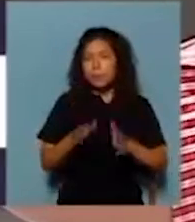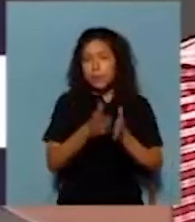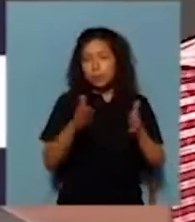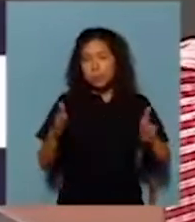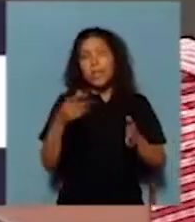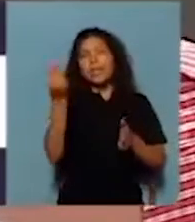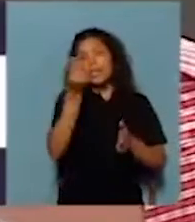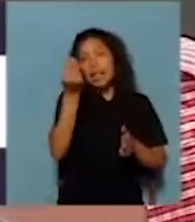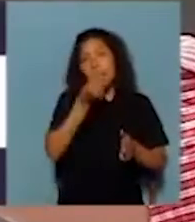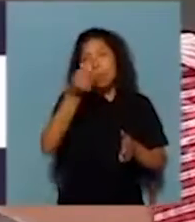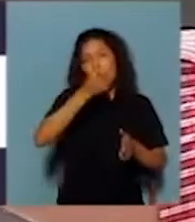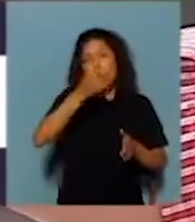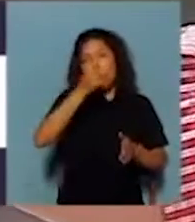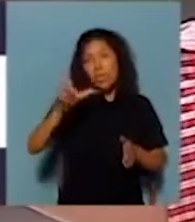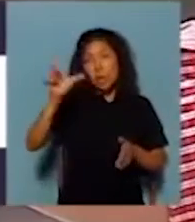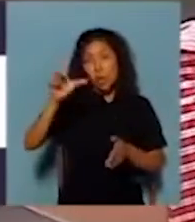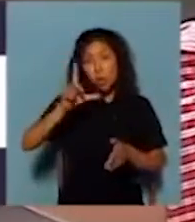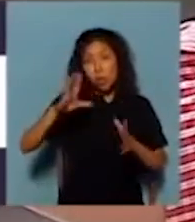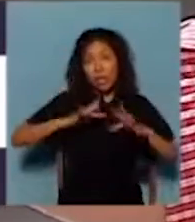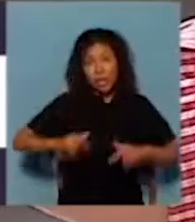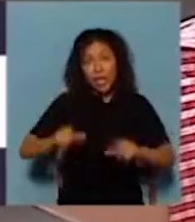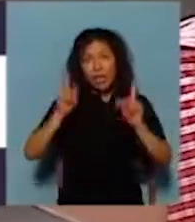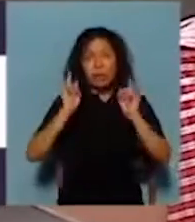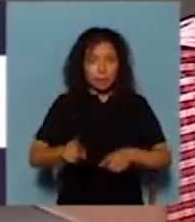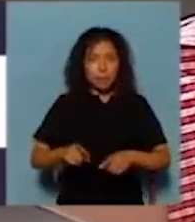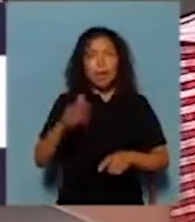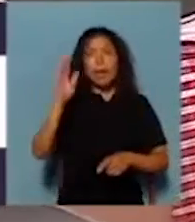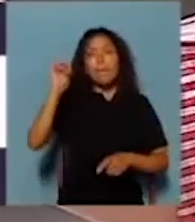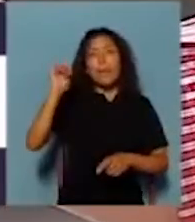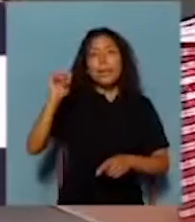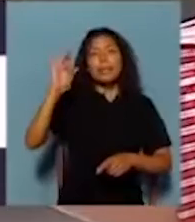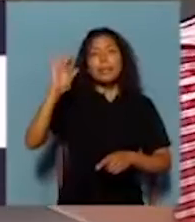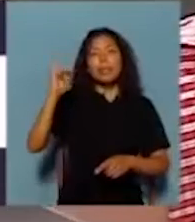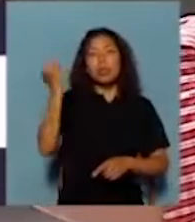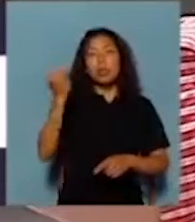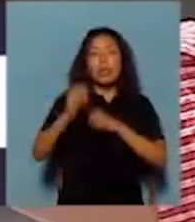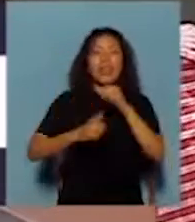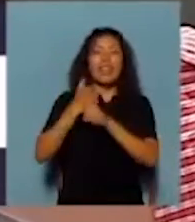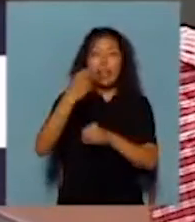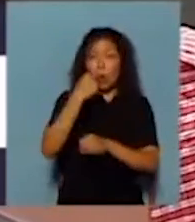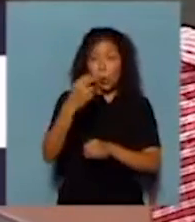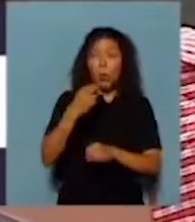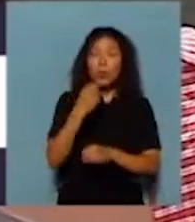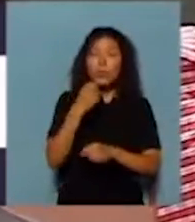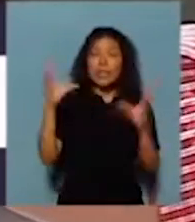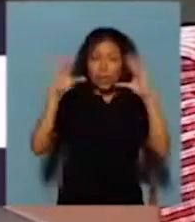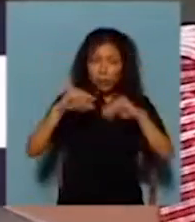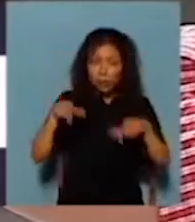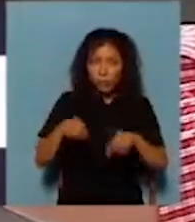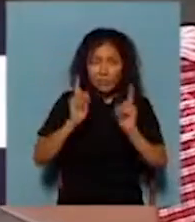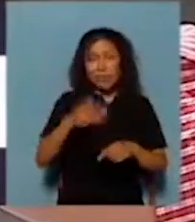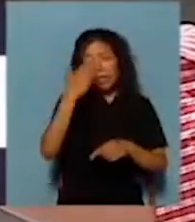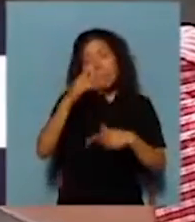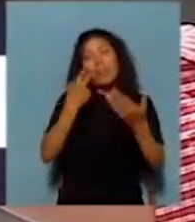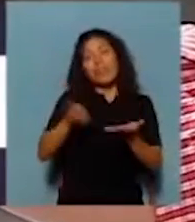Sábado, domingo y lunes, que es feriado, todo eso con el mismo horario, martes, miércoles y jueves hasta las 23. Y de nuevo el fin de